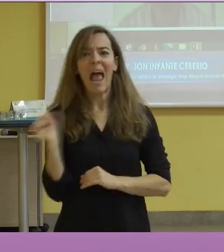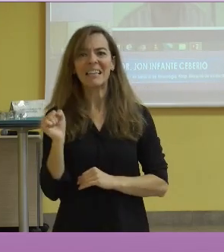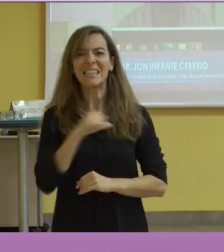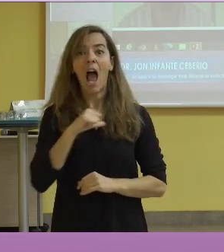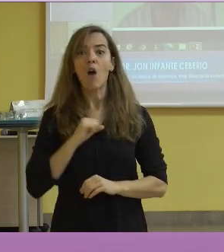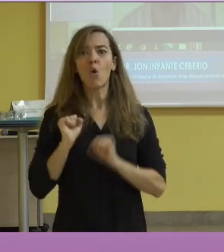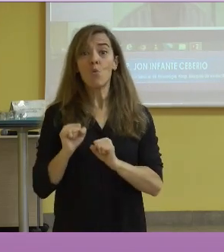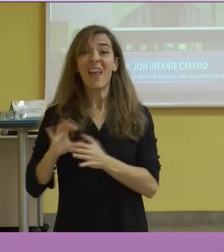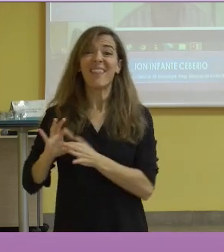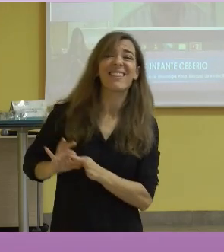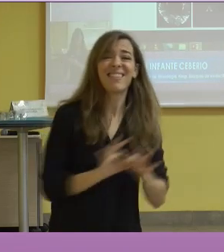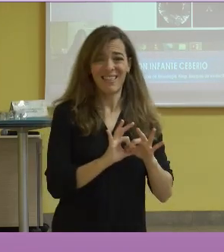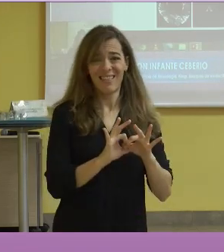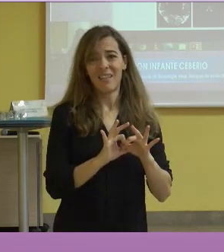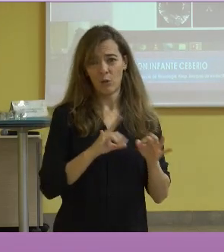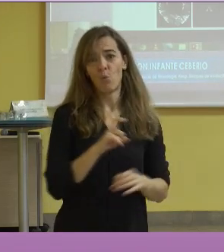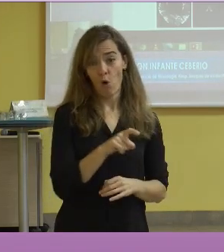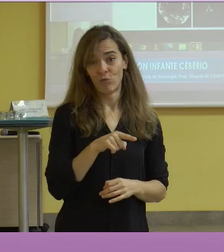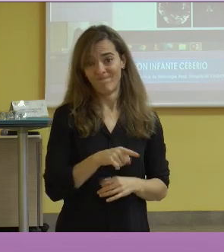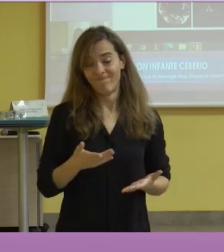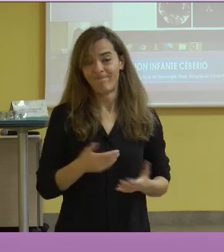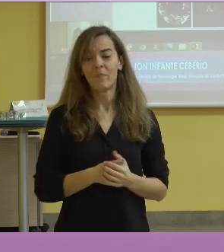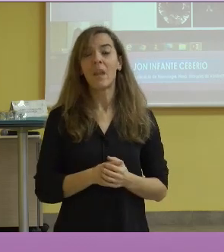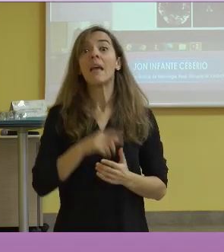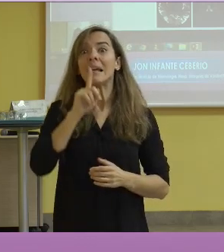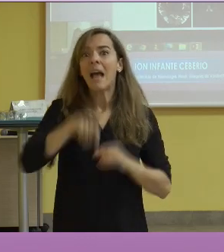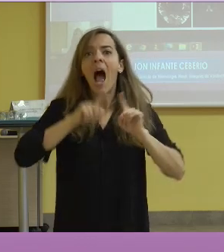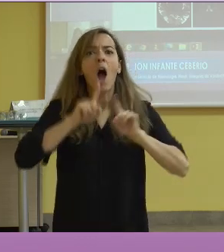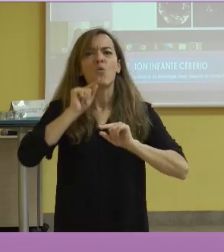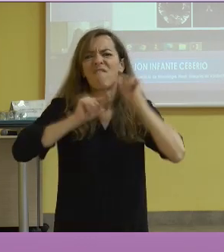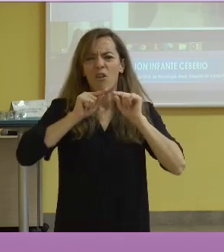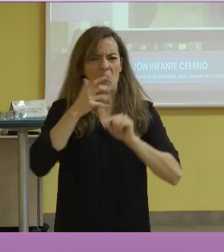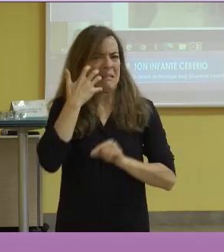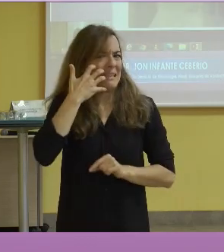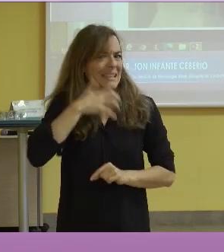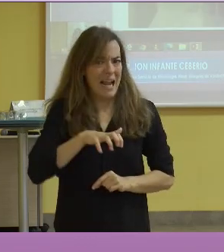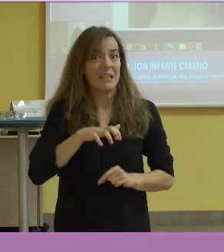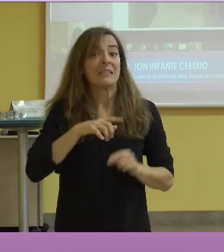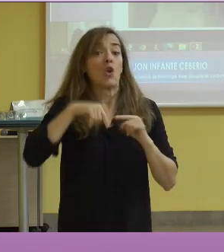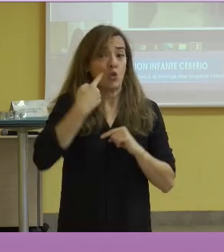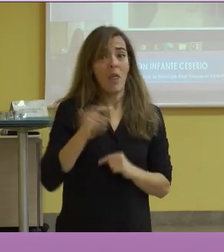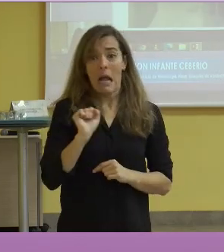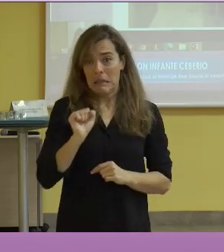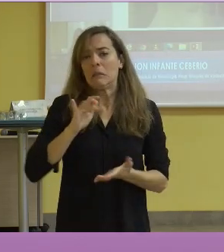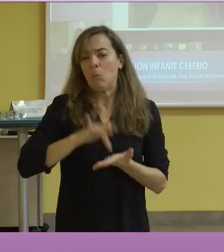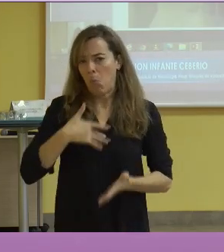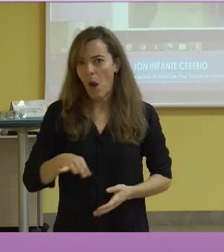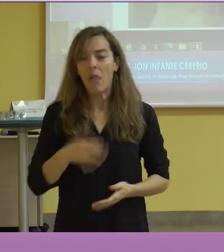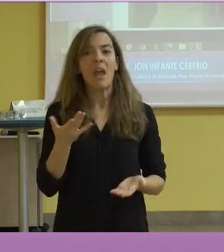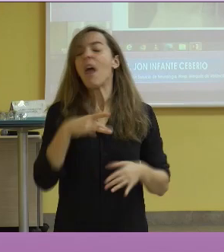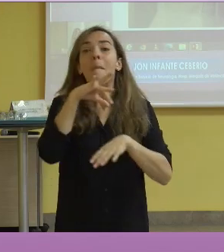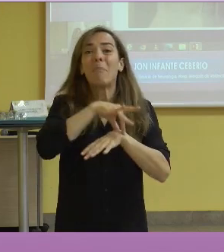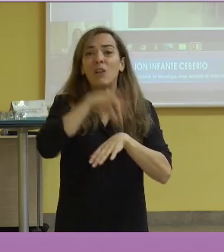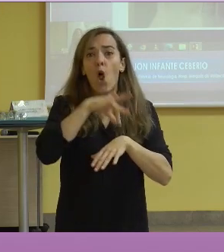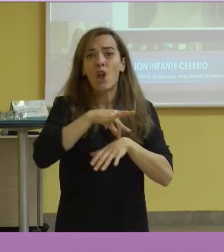a su tumor. Bueno, hay algunas infecciones muy raras que pueden provocar ataxia, alguna patología malformativa